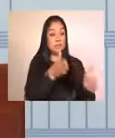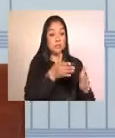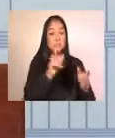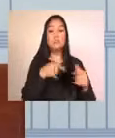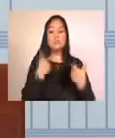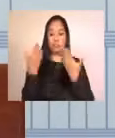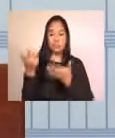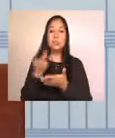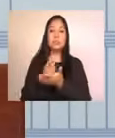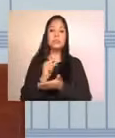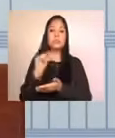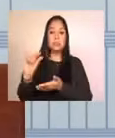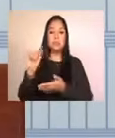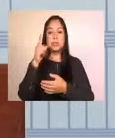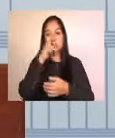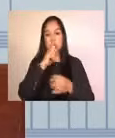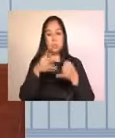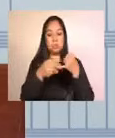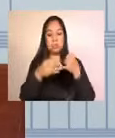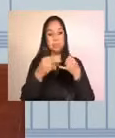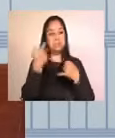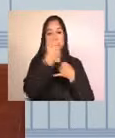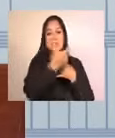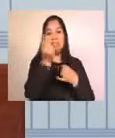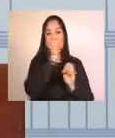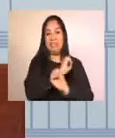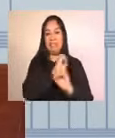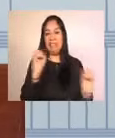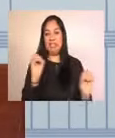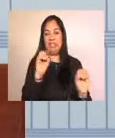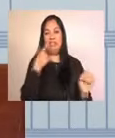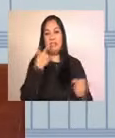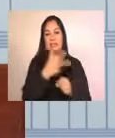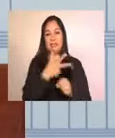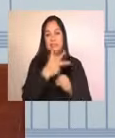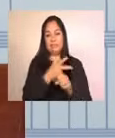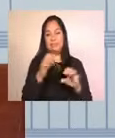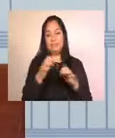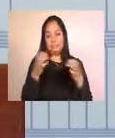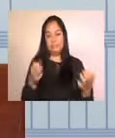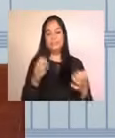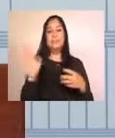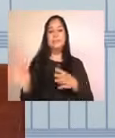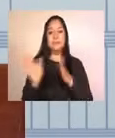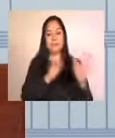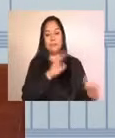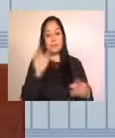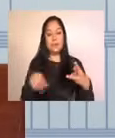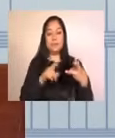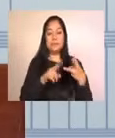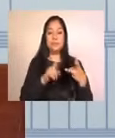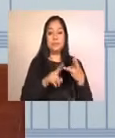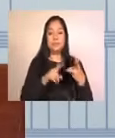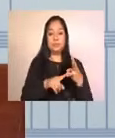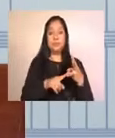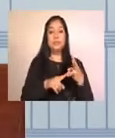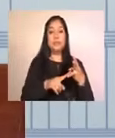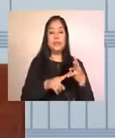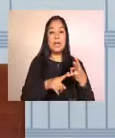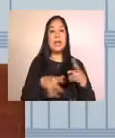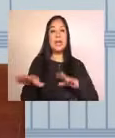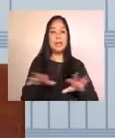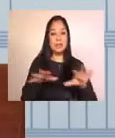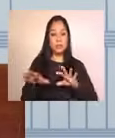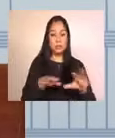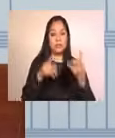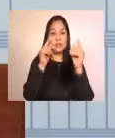al Estado de Guatemala. Luego, como el tercer punto, acciones del